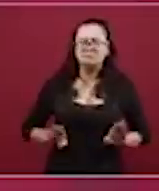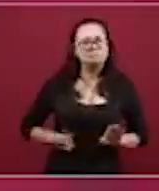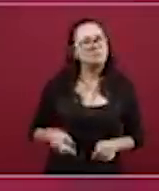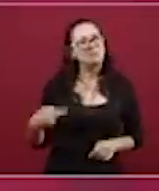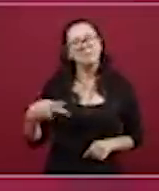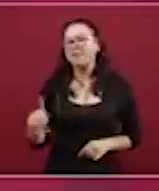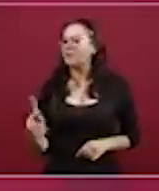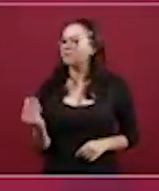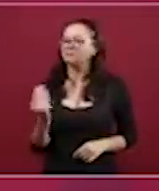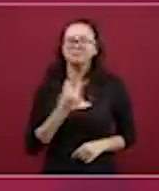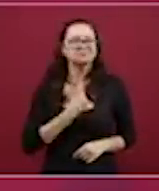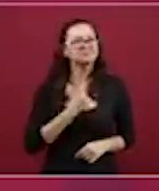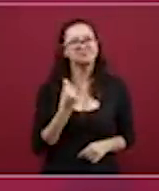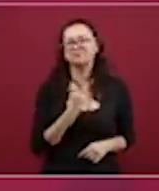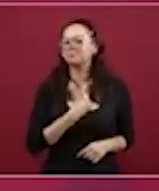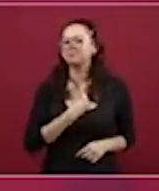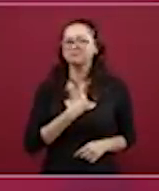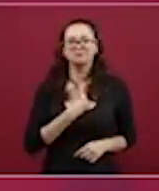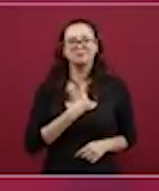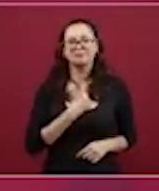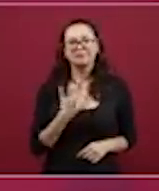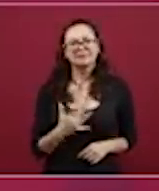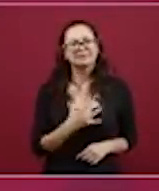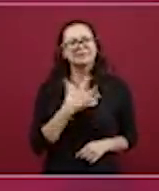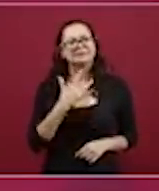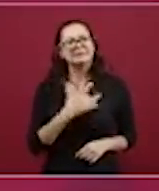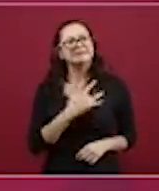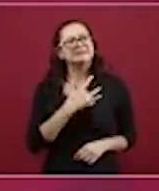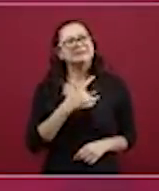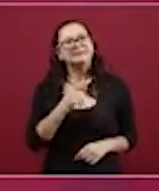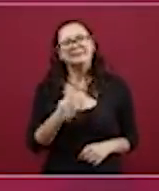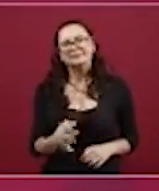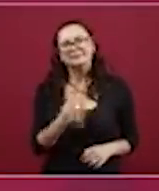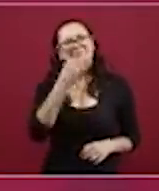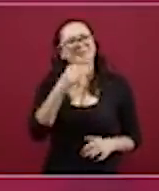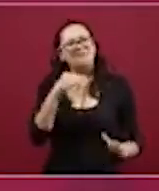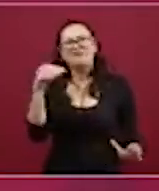Cuando parecía que todo estaba perdido, le recomendaban